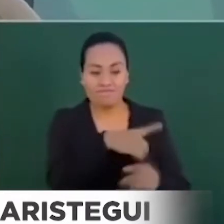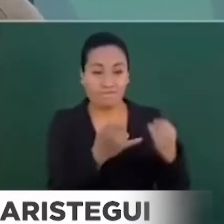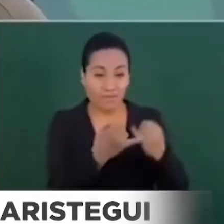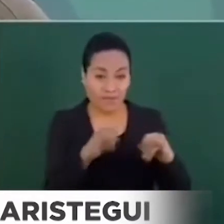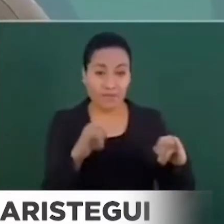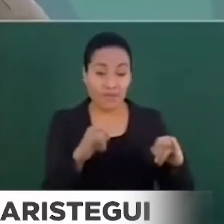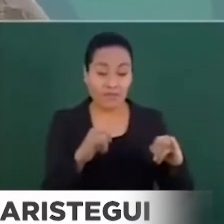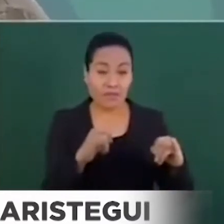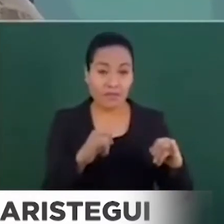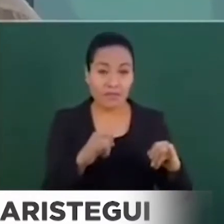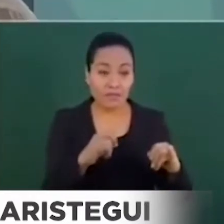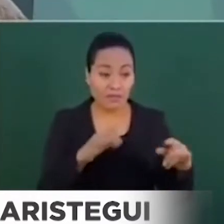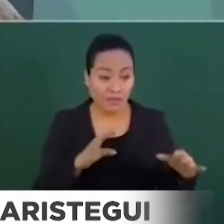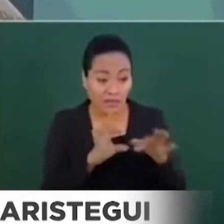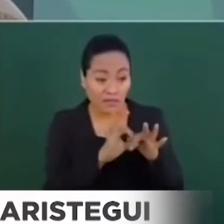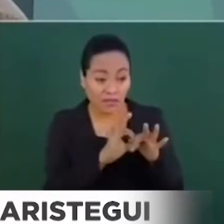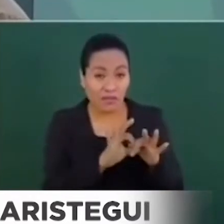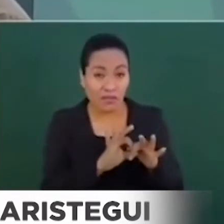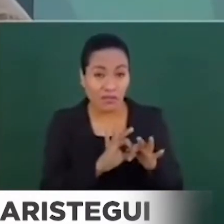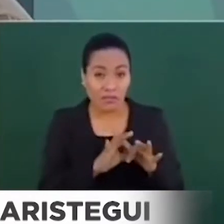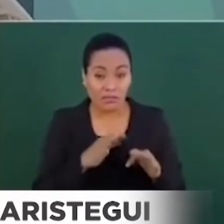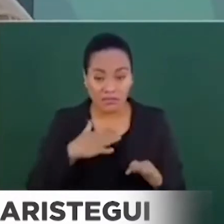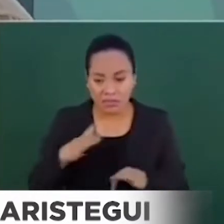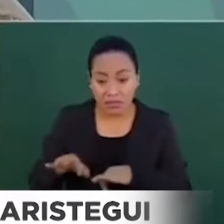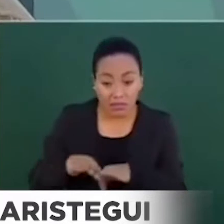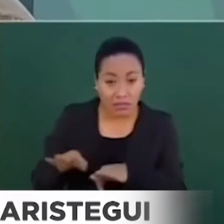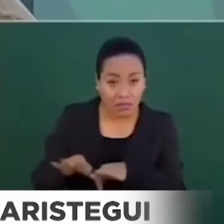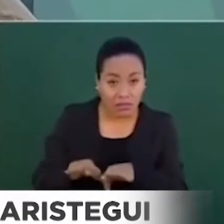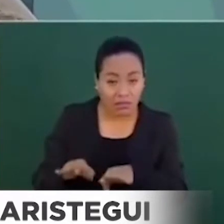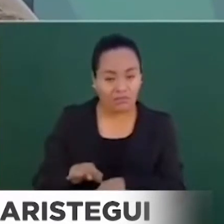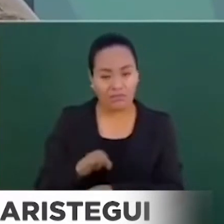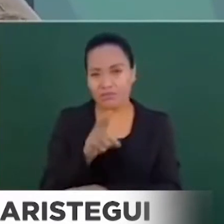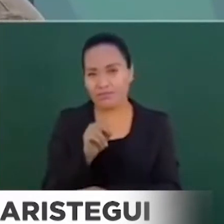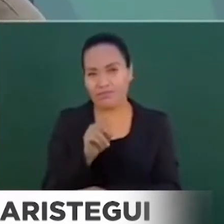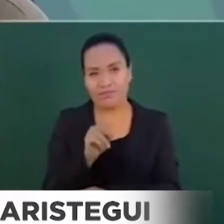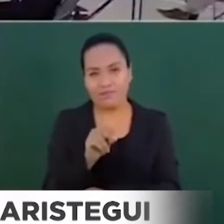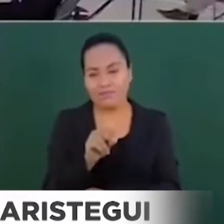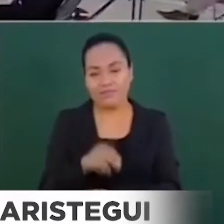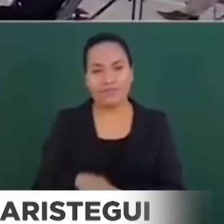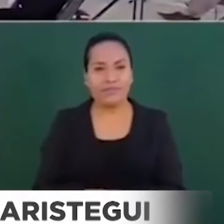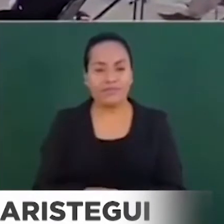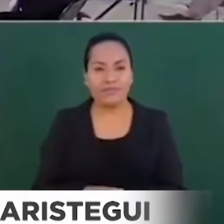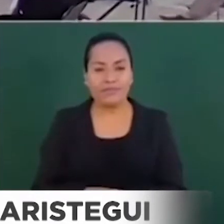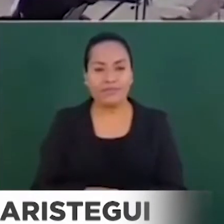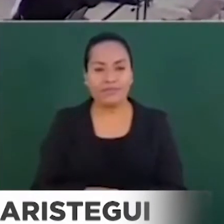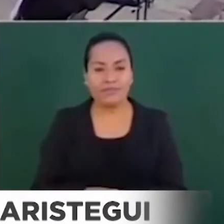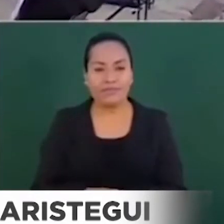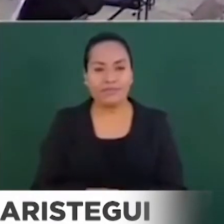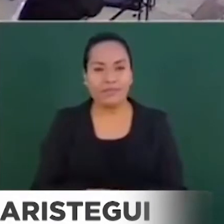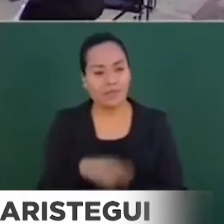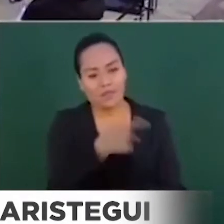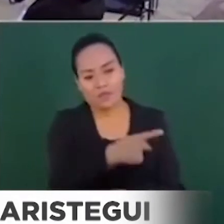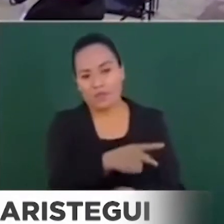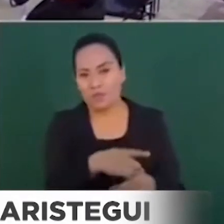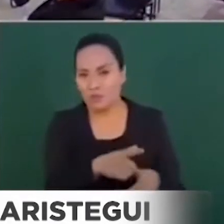chocolates. En esta se relata cómo los hijos del mandatario, en coordinación con un amigo, han sacado provecho del programa Sembrando Vida allá